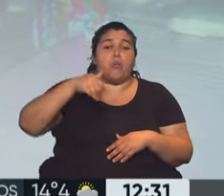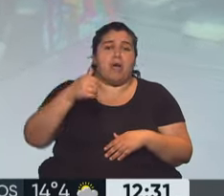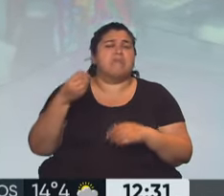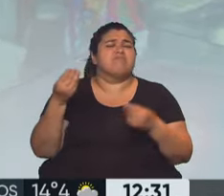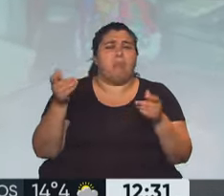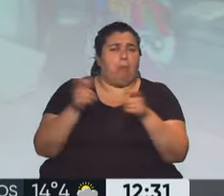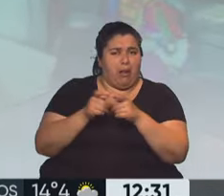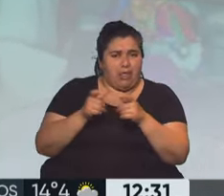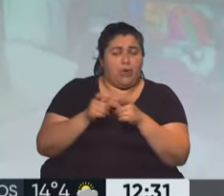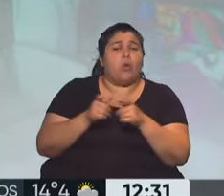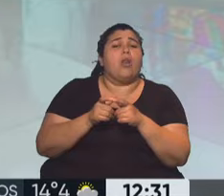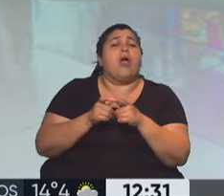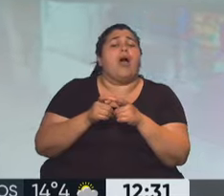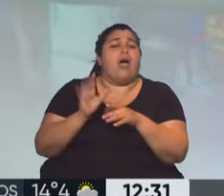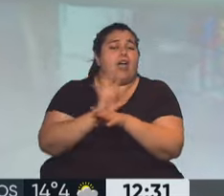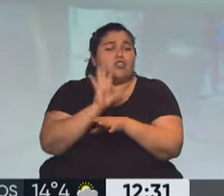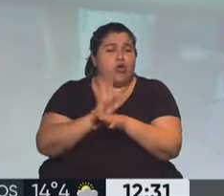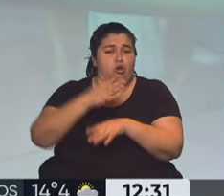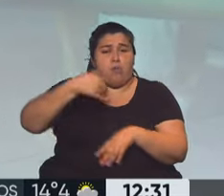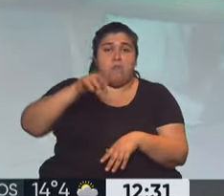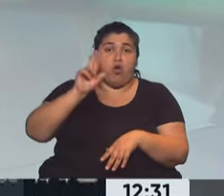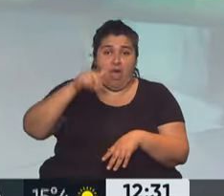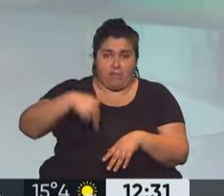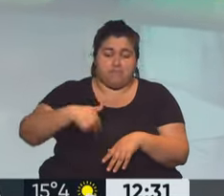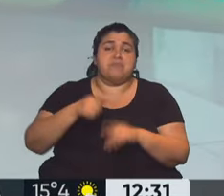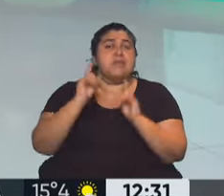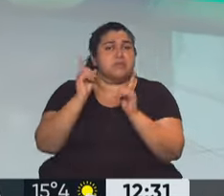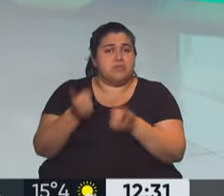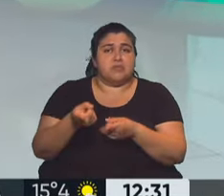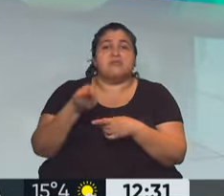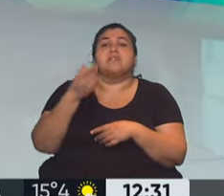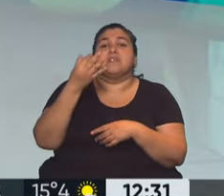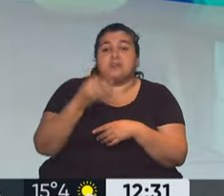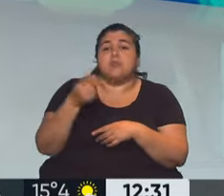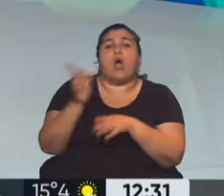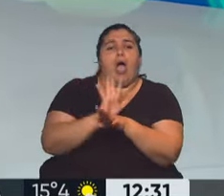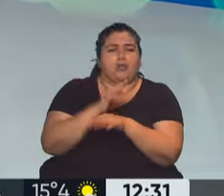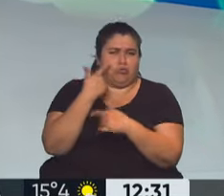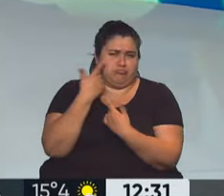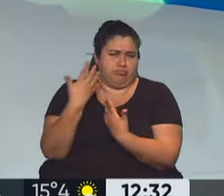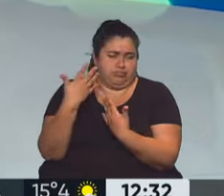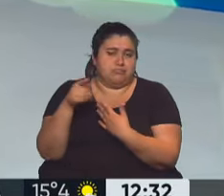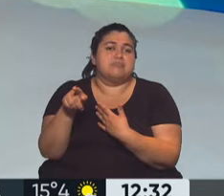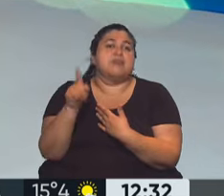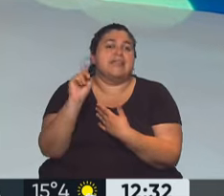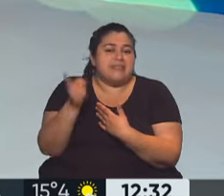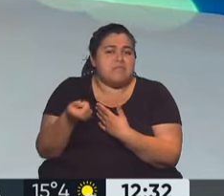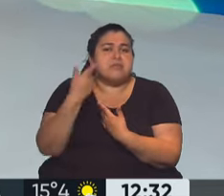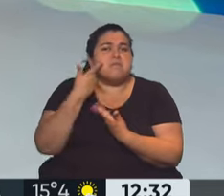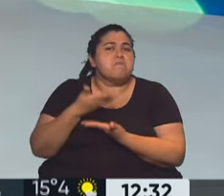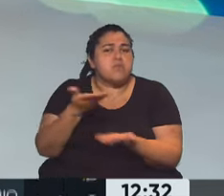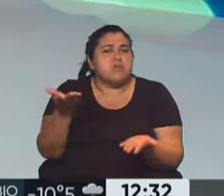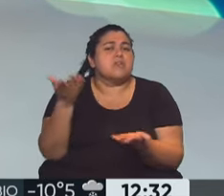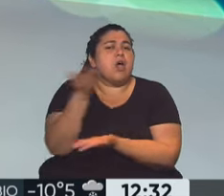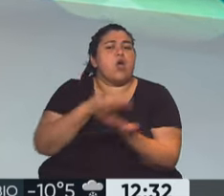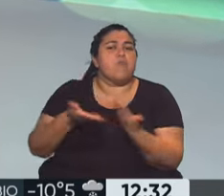película protagonizada por Mercedes Morán, pero que a la vez, además de lo enorme de su actuación, trae la posibilidad de compartir